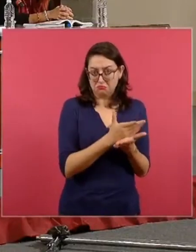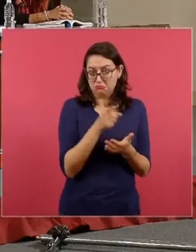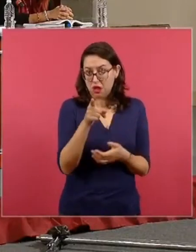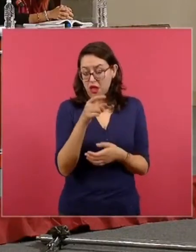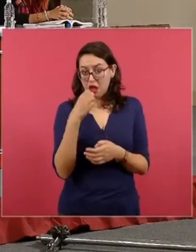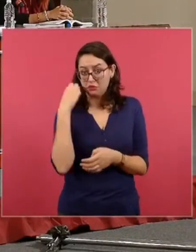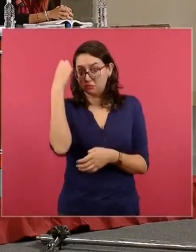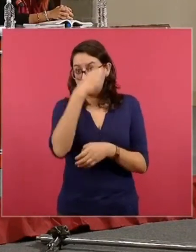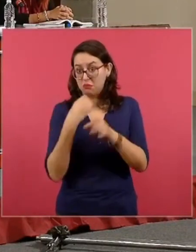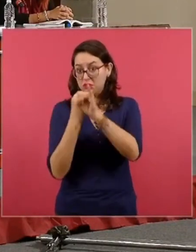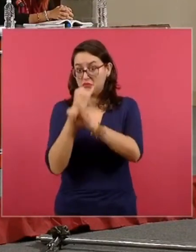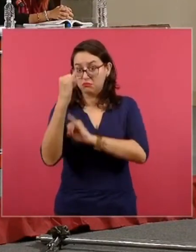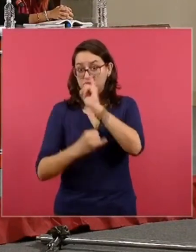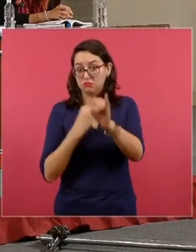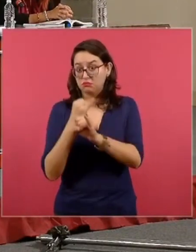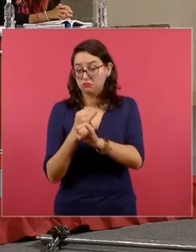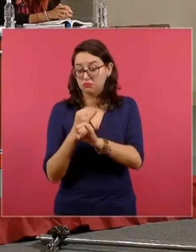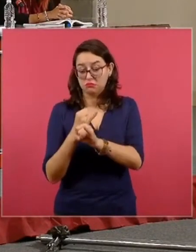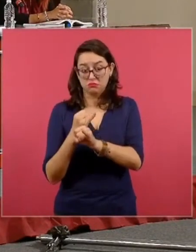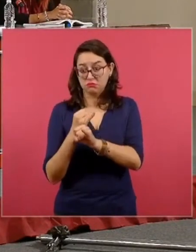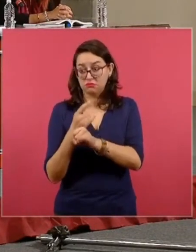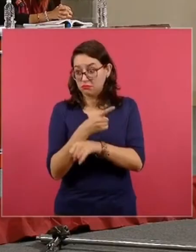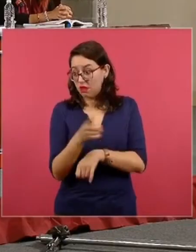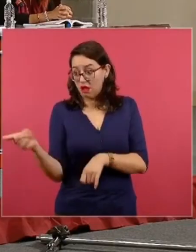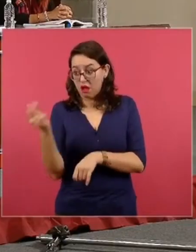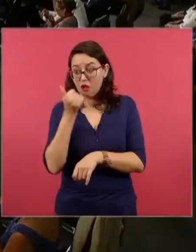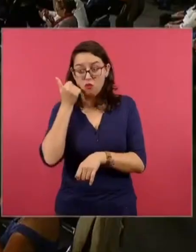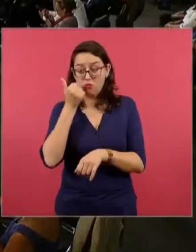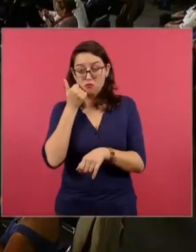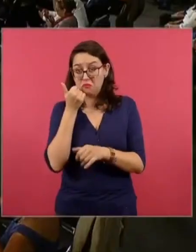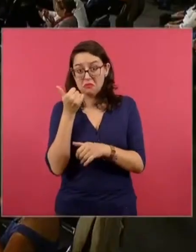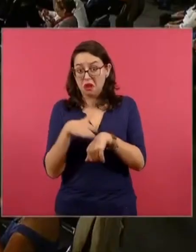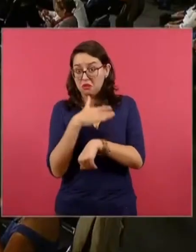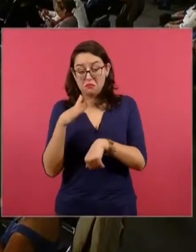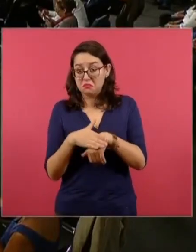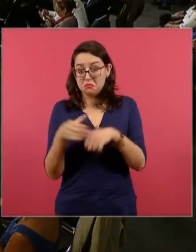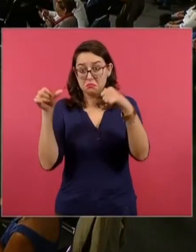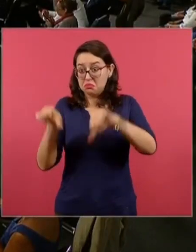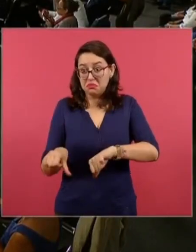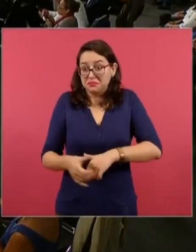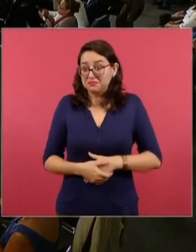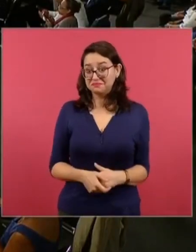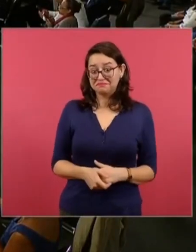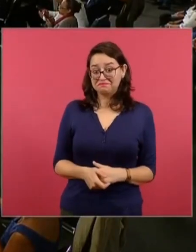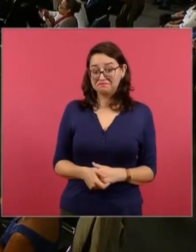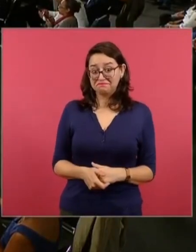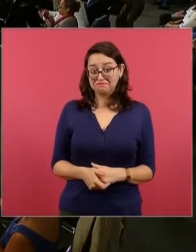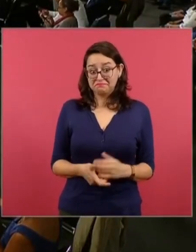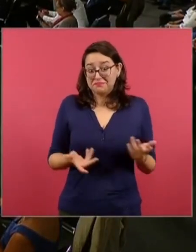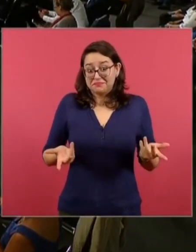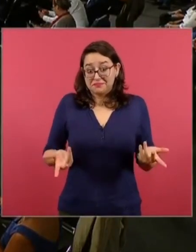lo que estamos mostrando ahí. Si hacemos bien las cuentas y tomamos en cuenta, pasamos a la última